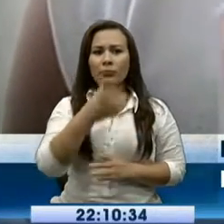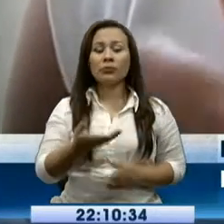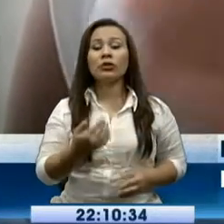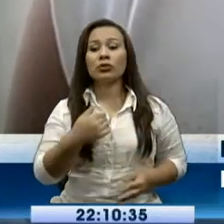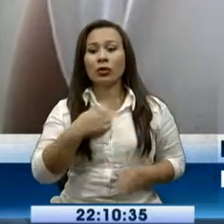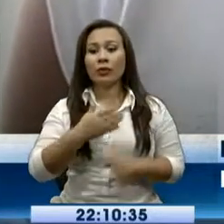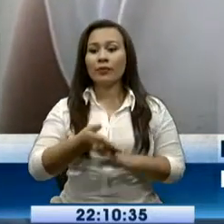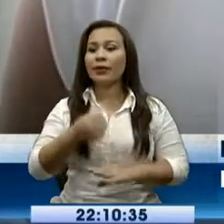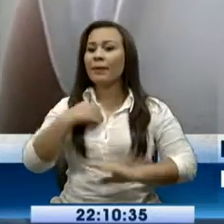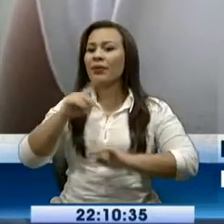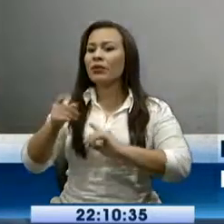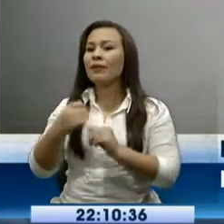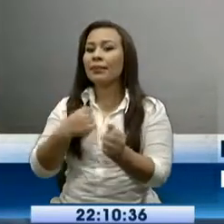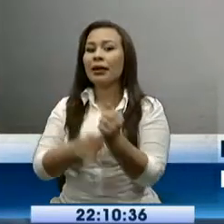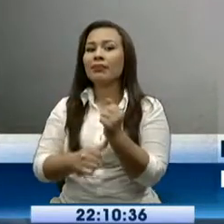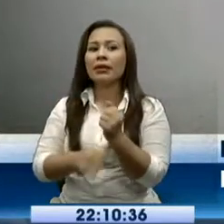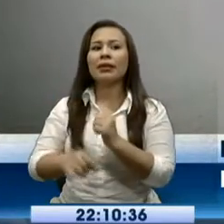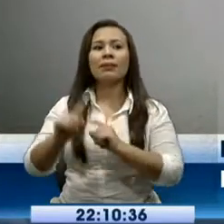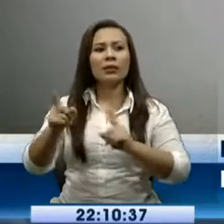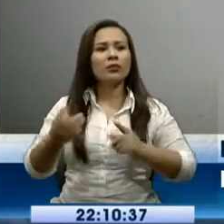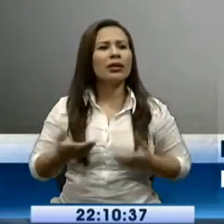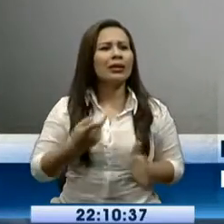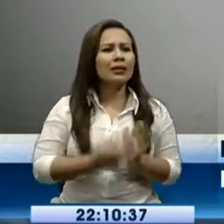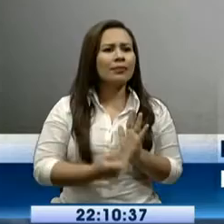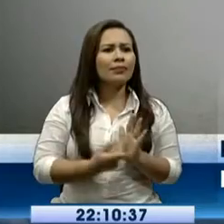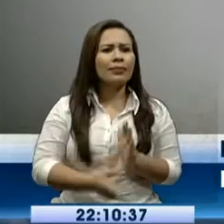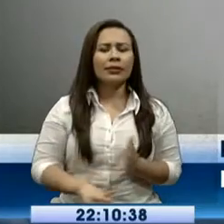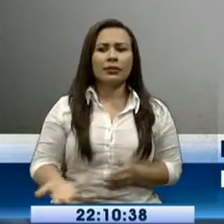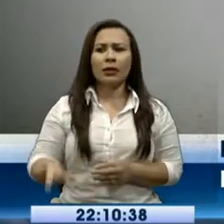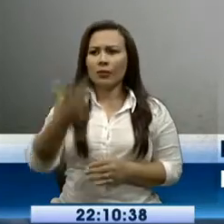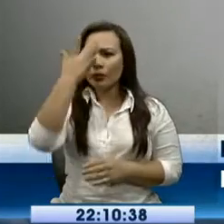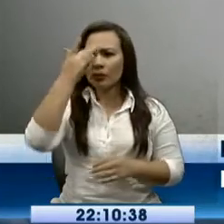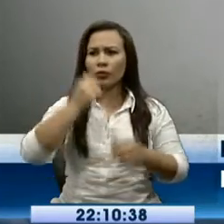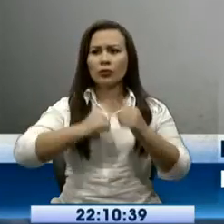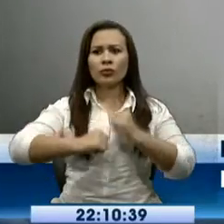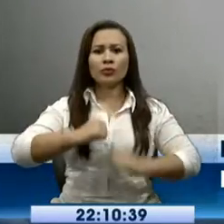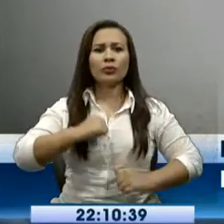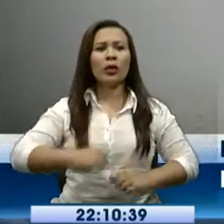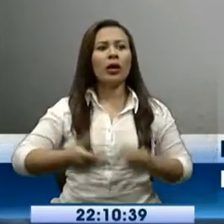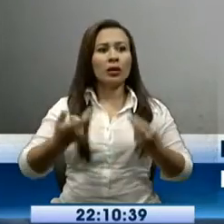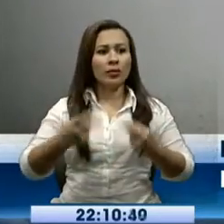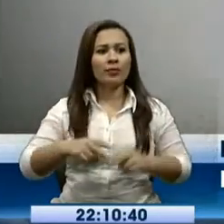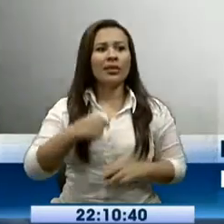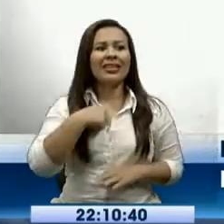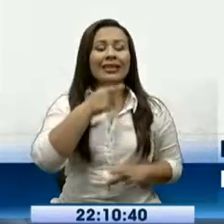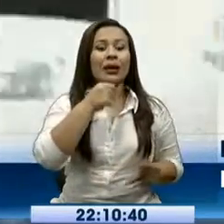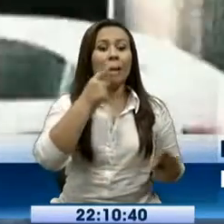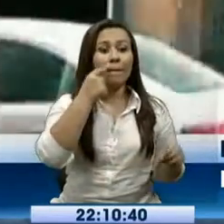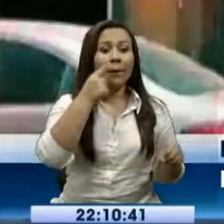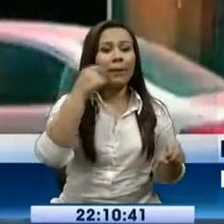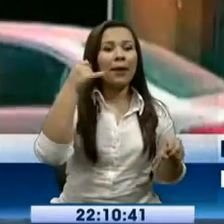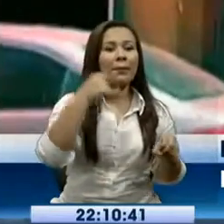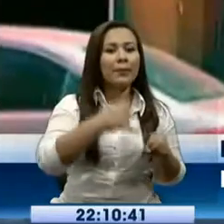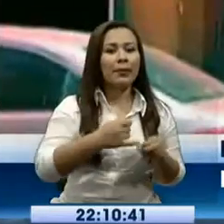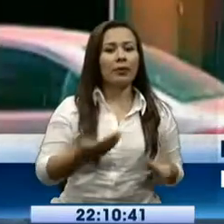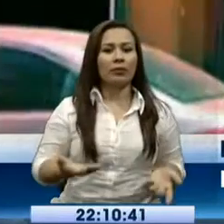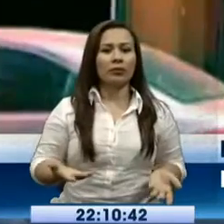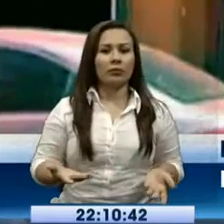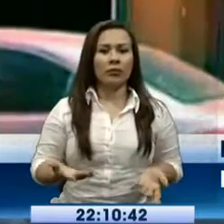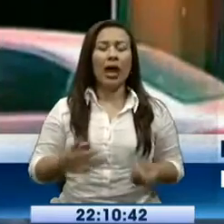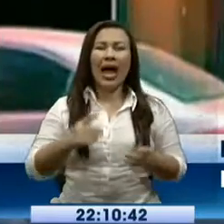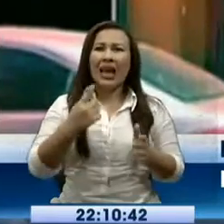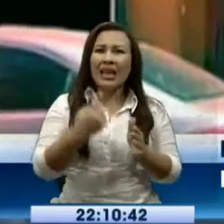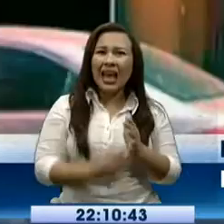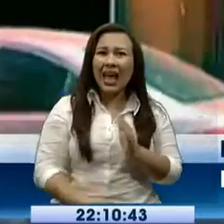le investigue para ver si que la bebé que era que le pasaba, y ella le dijo que era el propio papá que había abusado de ella. La denuncia fue puesta